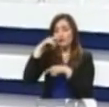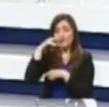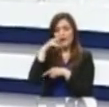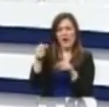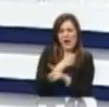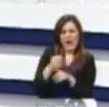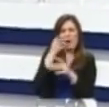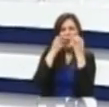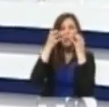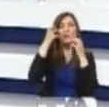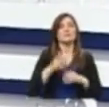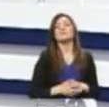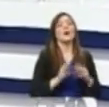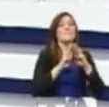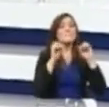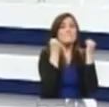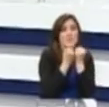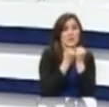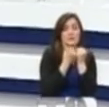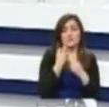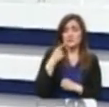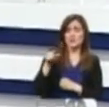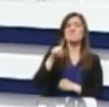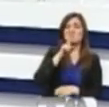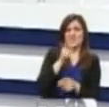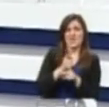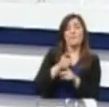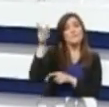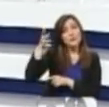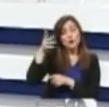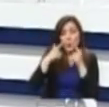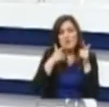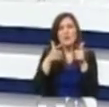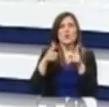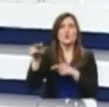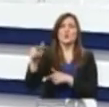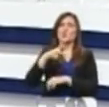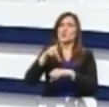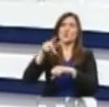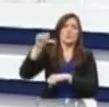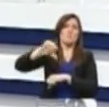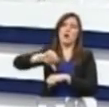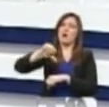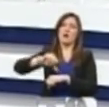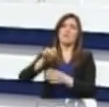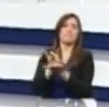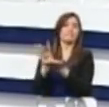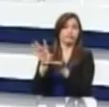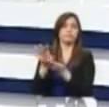Social, se reconoce que hubo negligencia por parte de las parvularias que cuidaban a Samantha, por lo que fueron separadas de la institución.